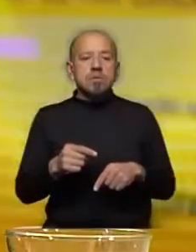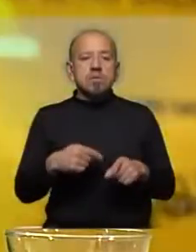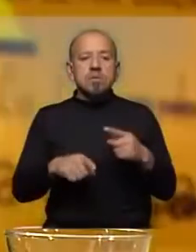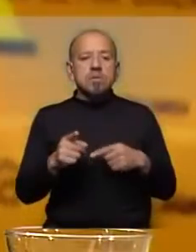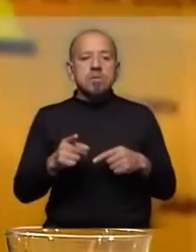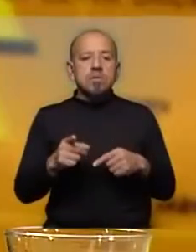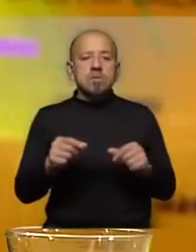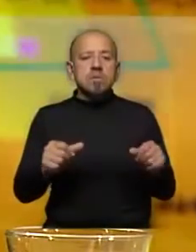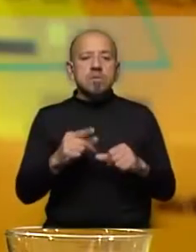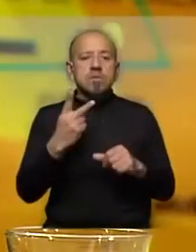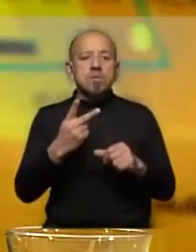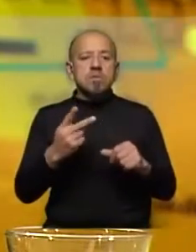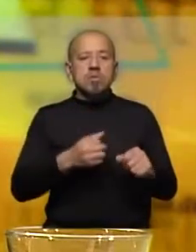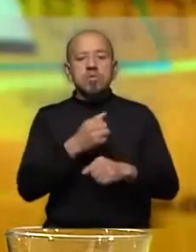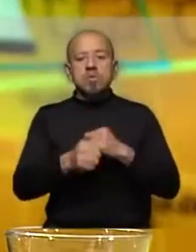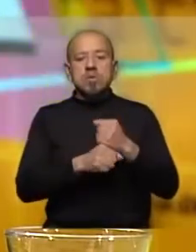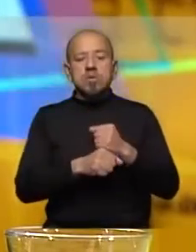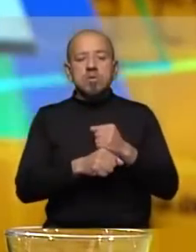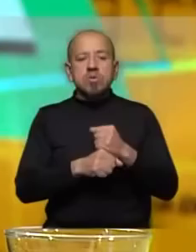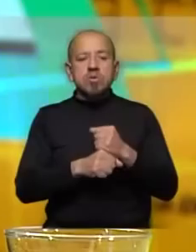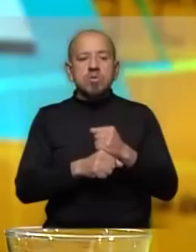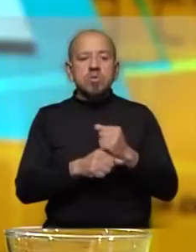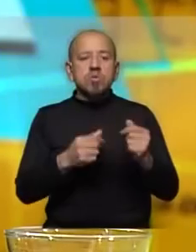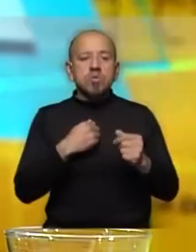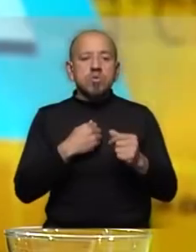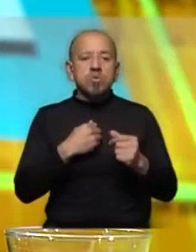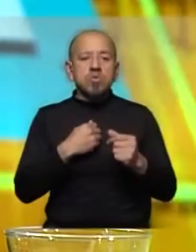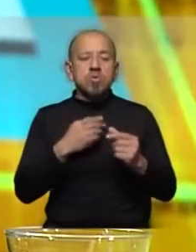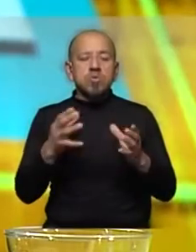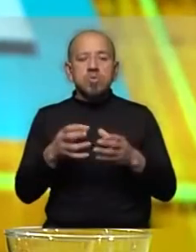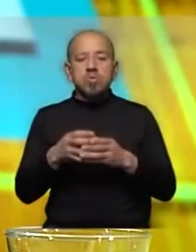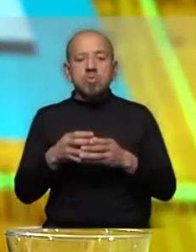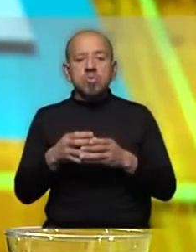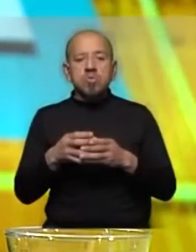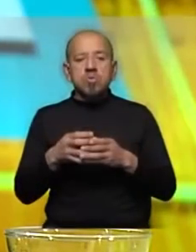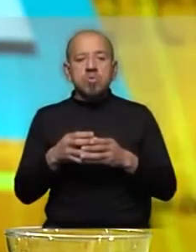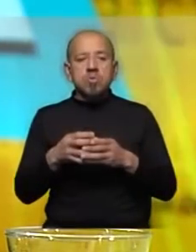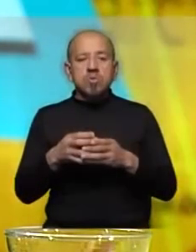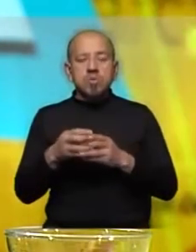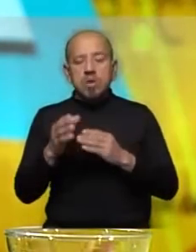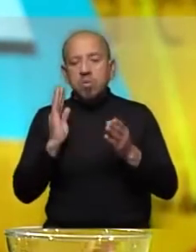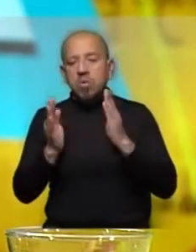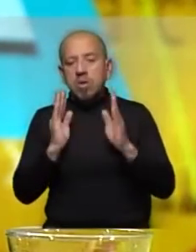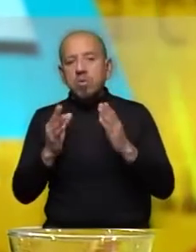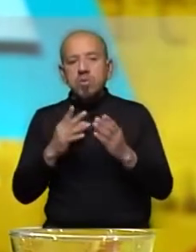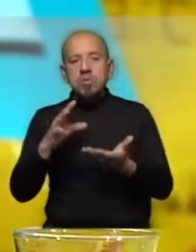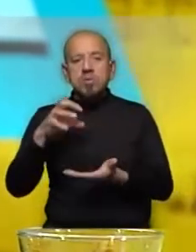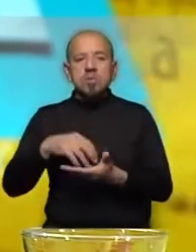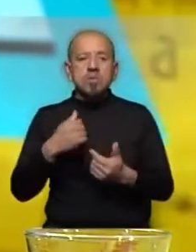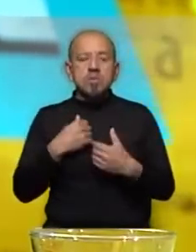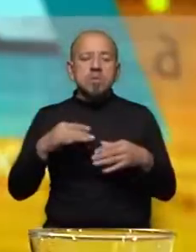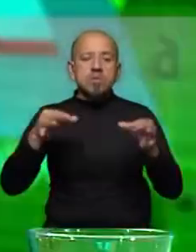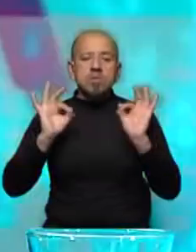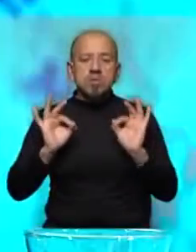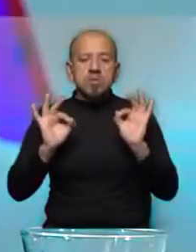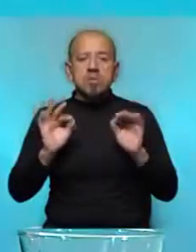Hace 2 años que estoy ejerciendo la profesión integro un estudio lo decía ayer en una radio me siento muy cómodo que